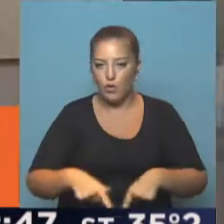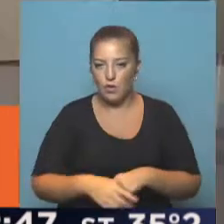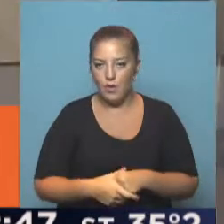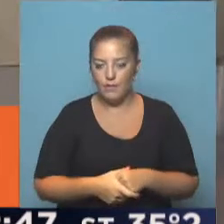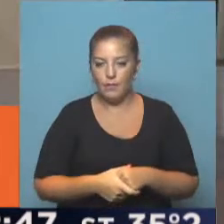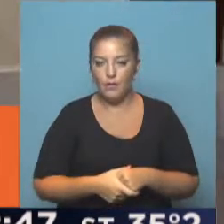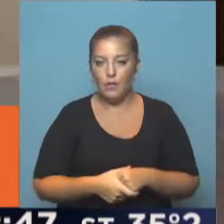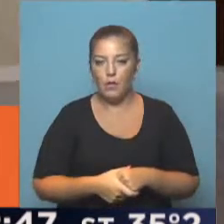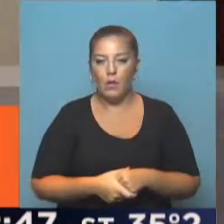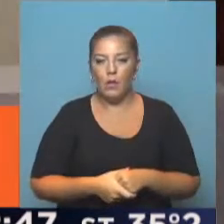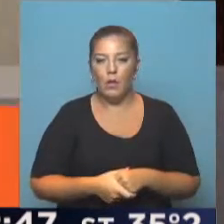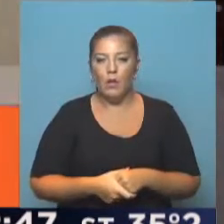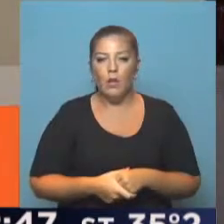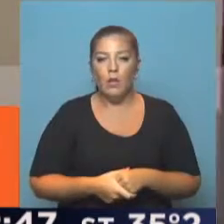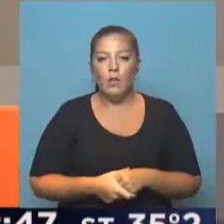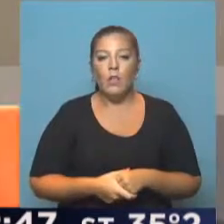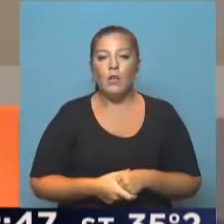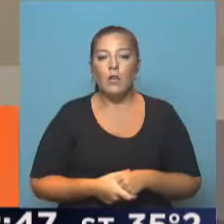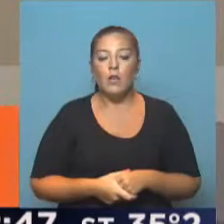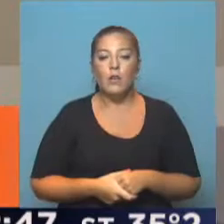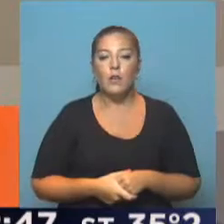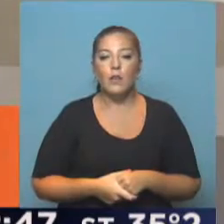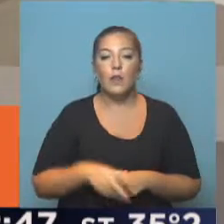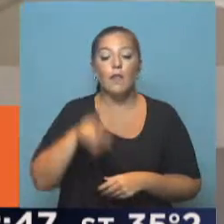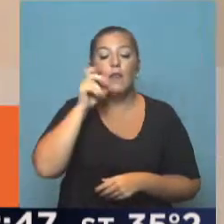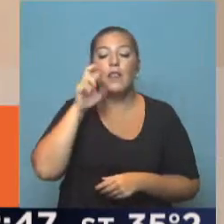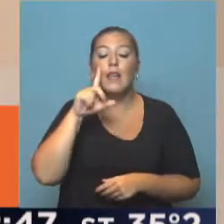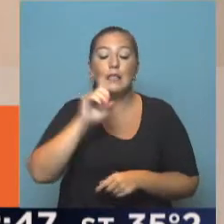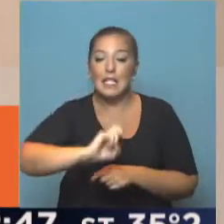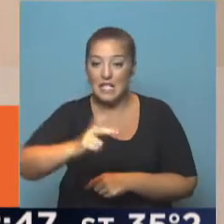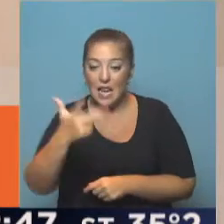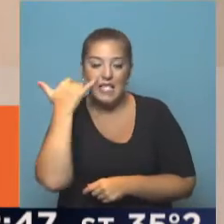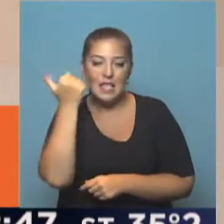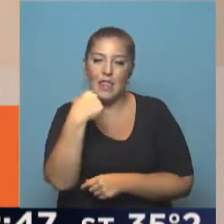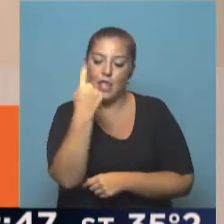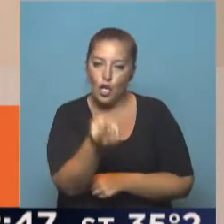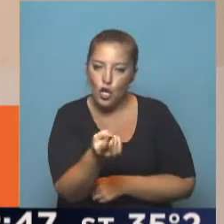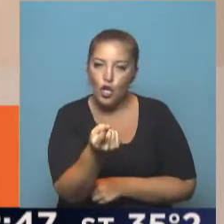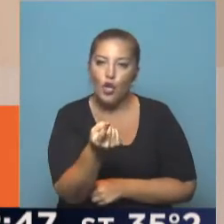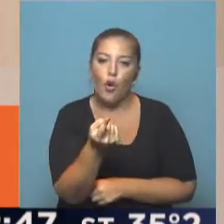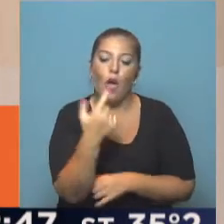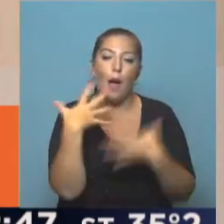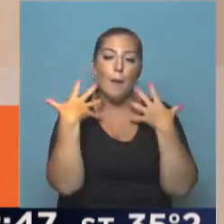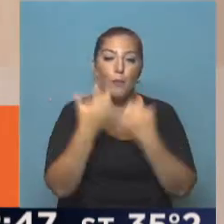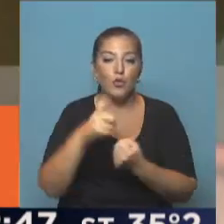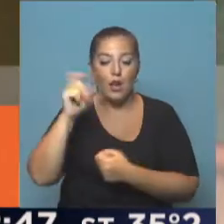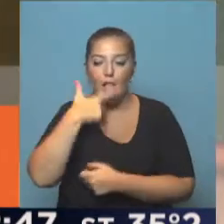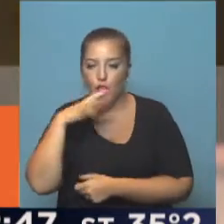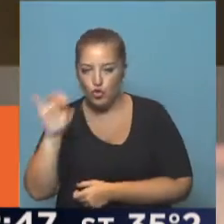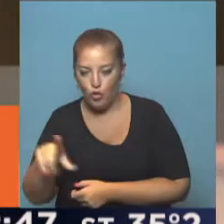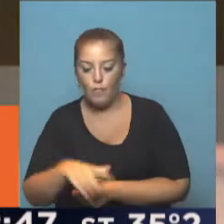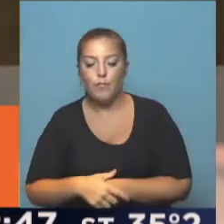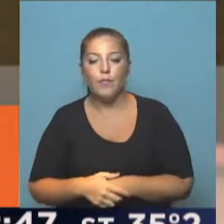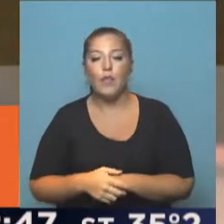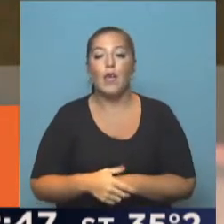poco la especulación electoral. Cintia Viteri, que salió tercera, ya expresó que va a apoyar a Guillermo Lasso. Sacó 16,